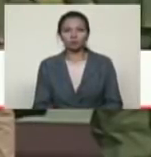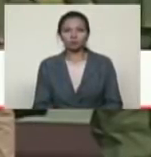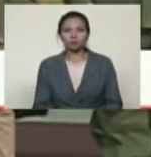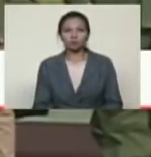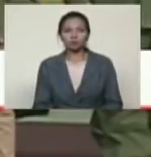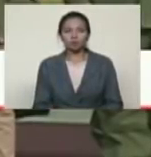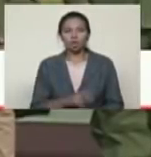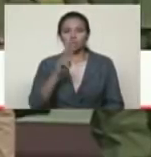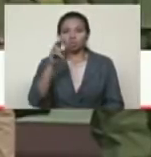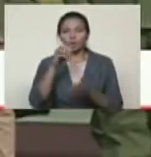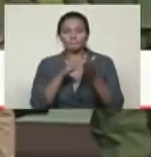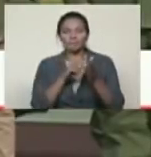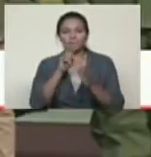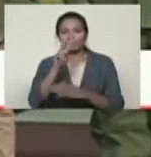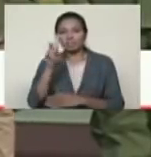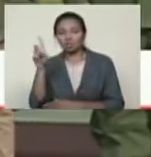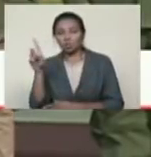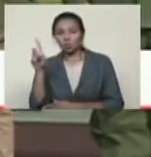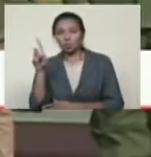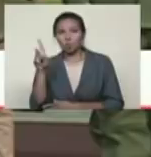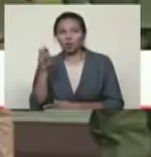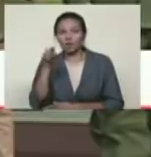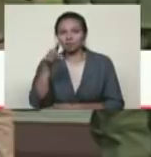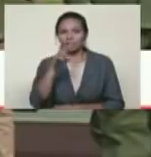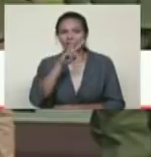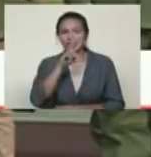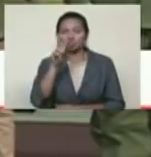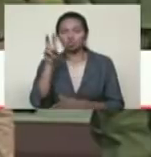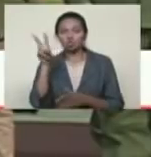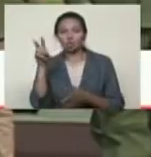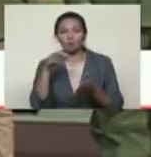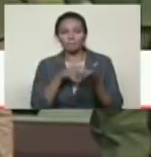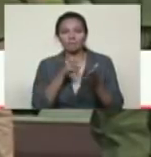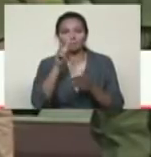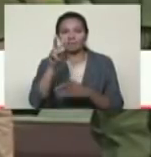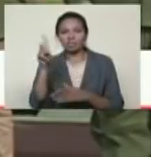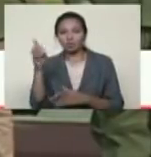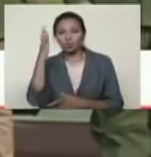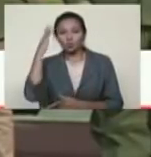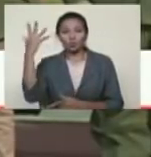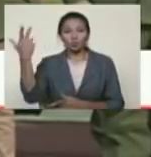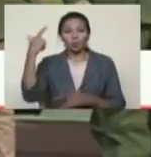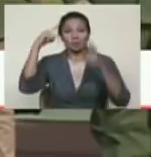2021, ese 2021 soñado por nuestro comandante Chávez.